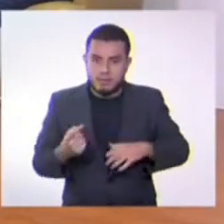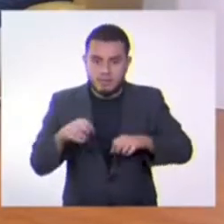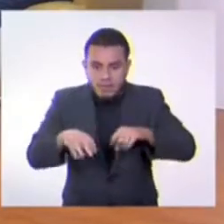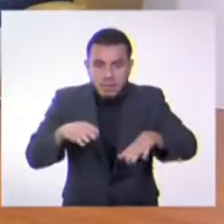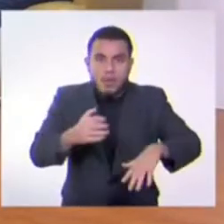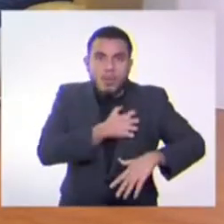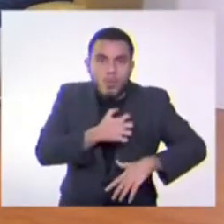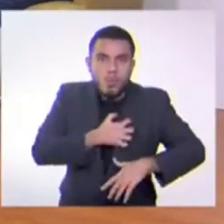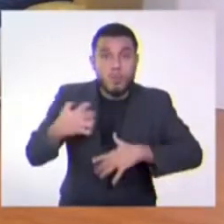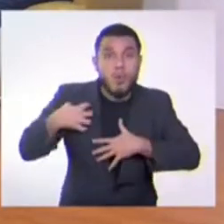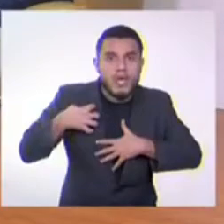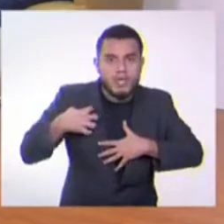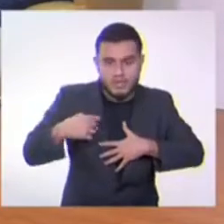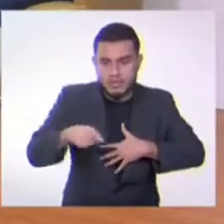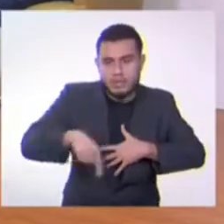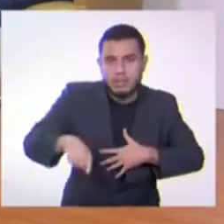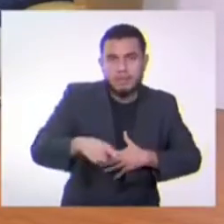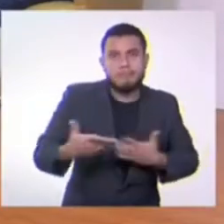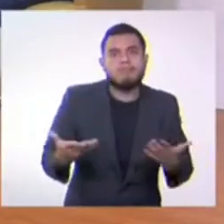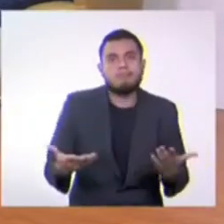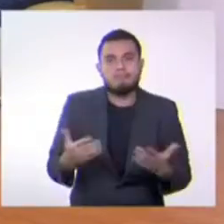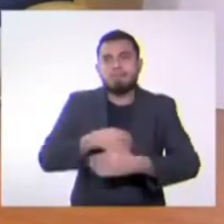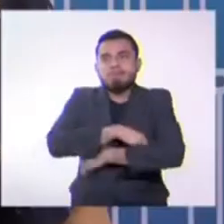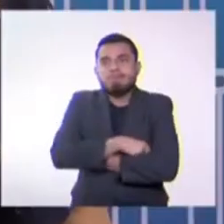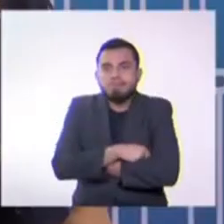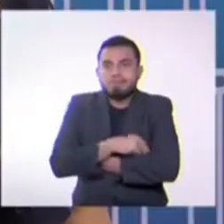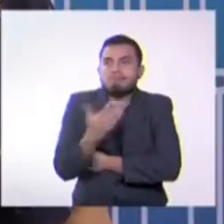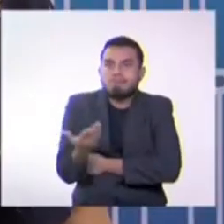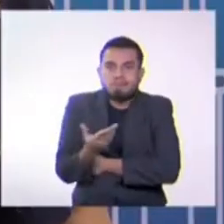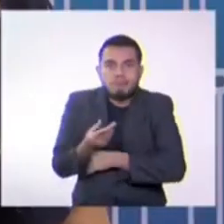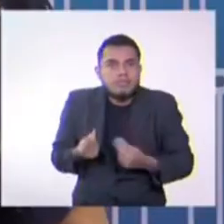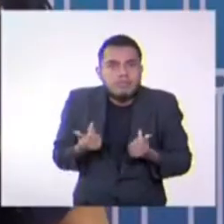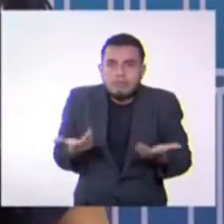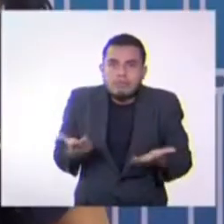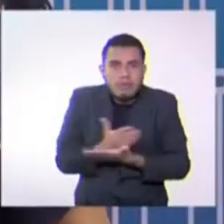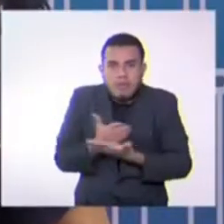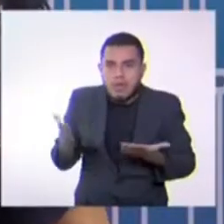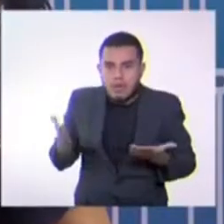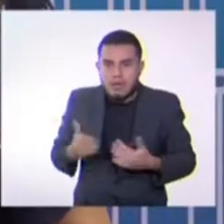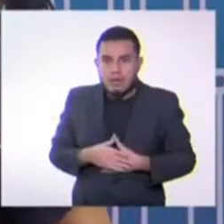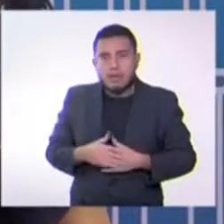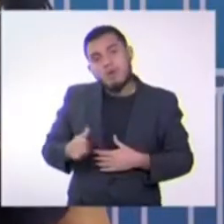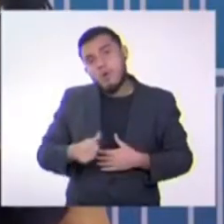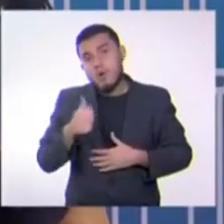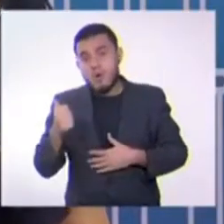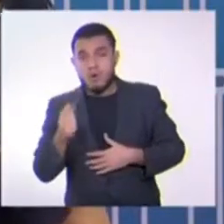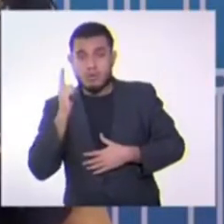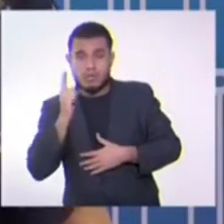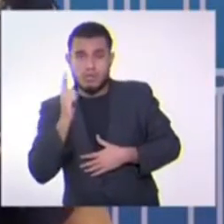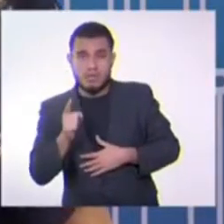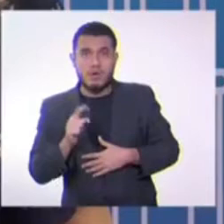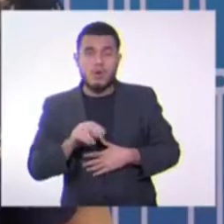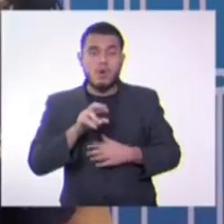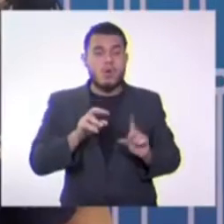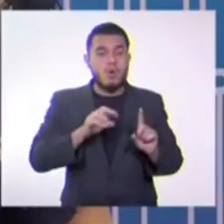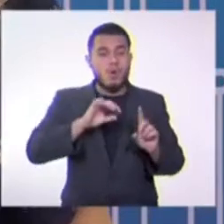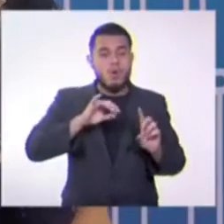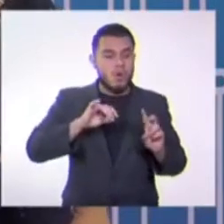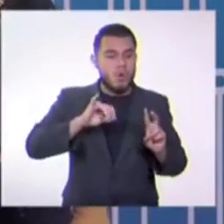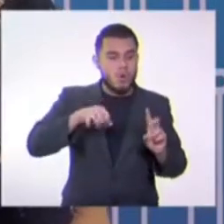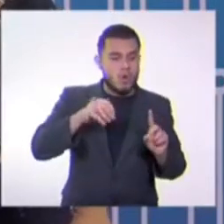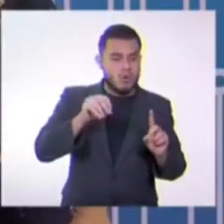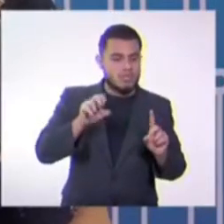Pero tenemos a otro docente, tenemos al licenciado Ángel Reyes, José Reyes Ángel, él es del